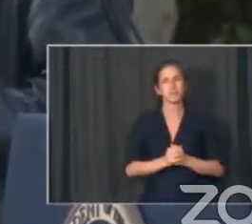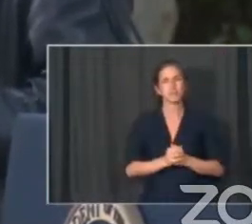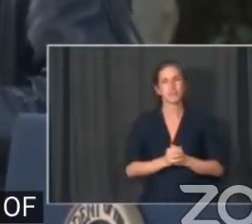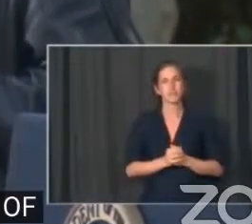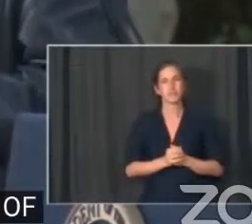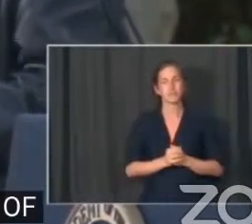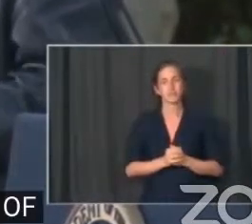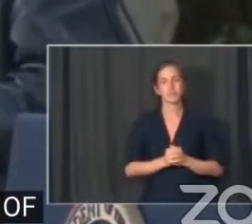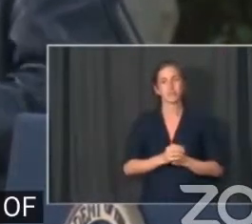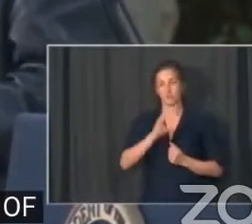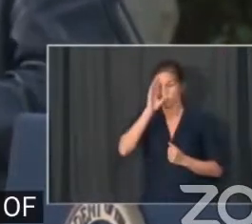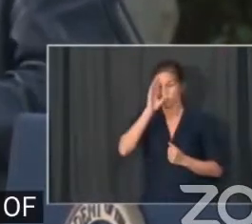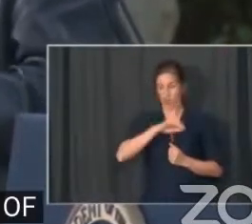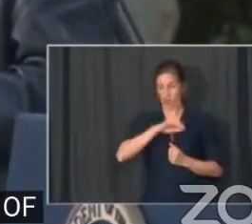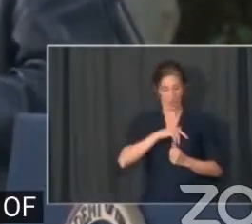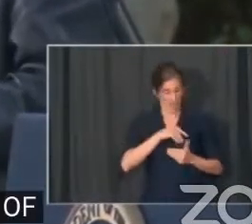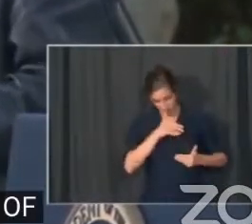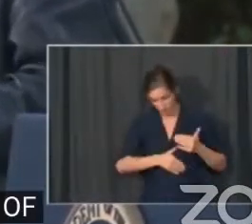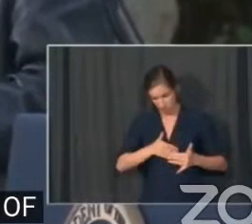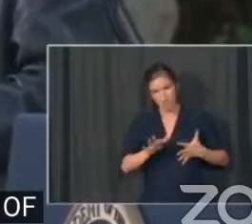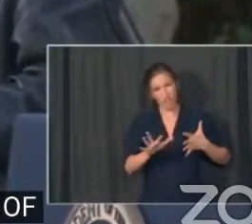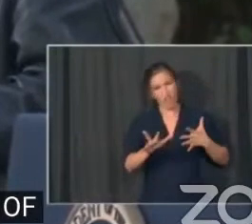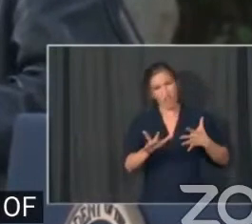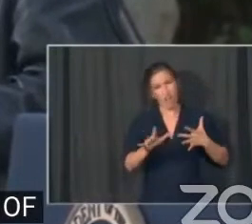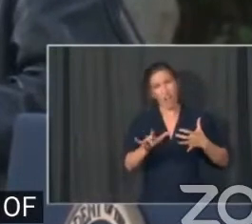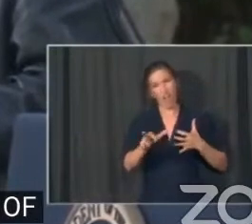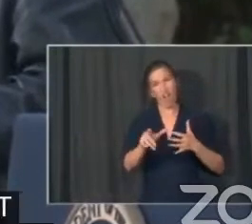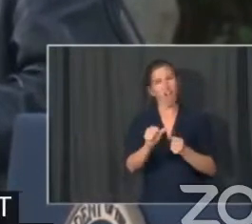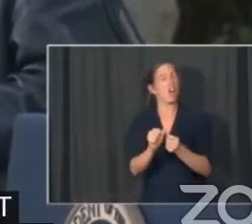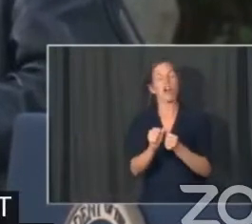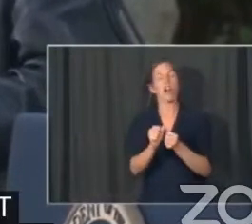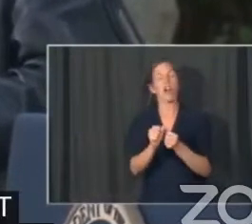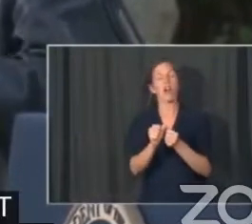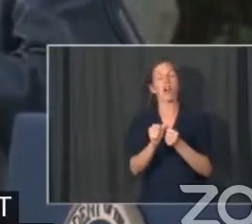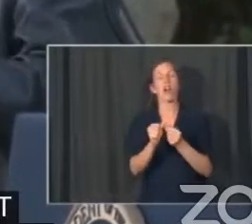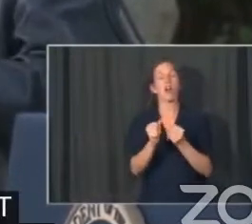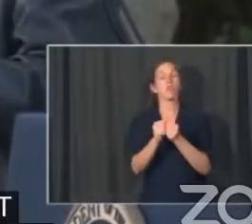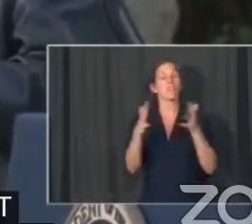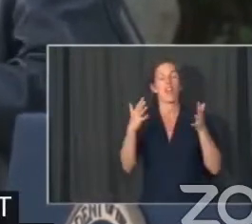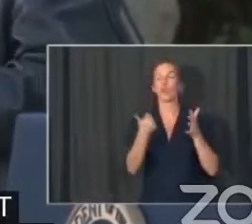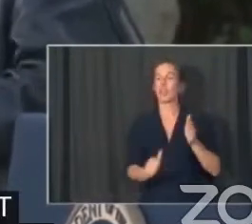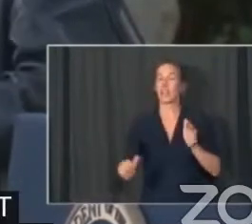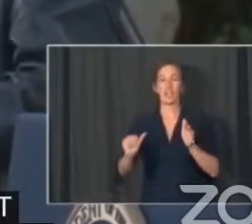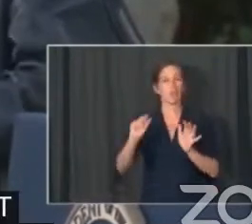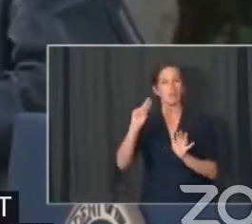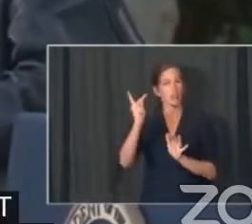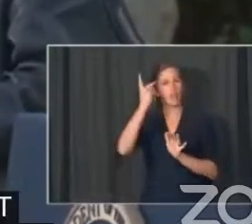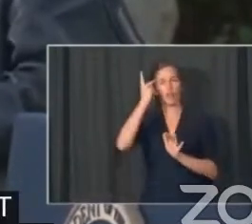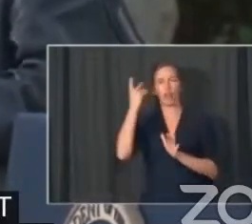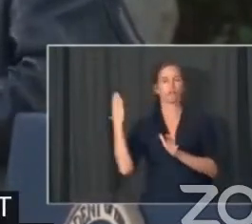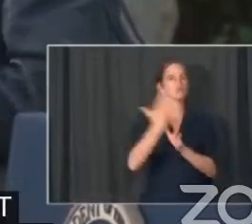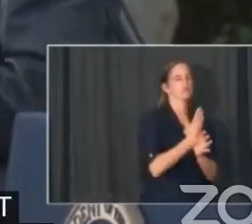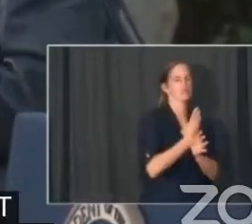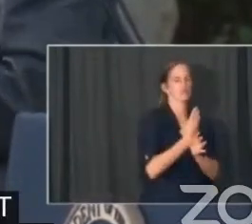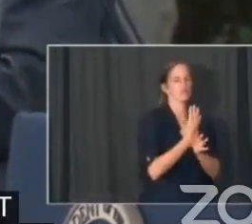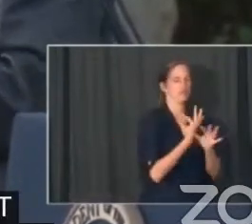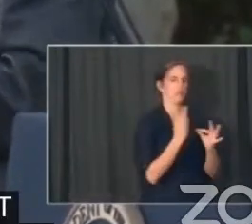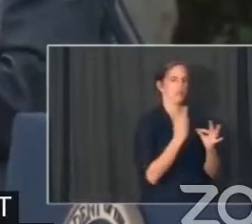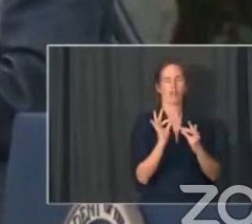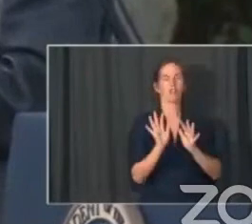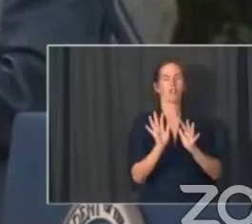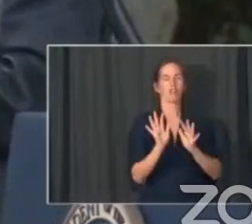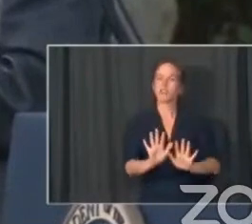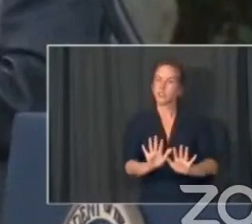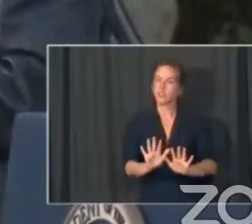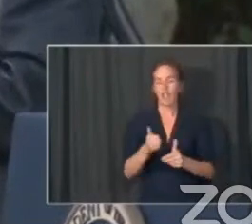de emergencia este año. Se ha logrado a través de estos 6 meses un importante progreso que